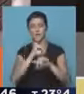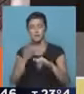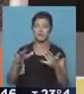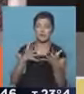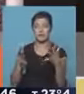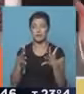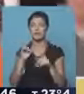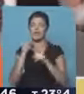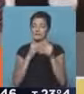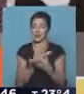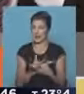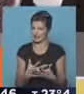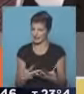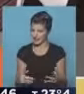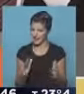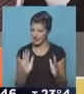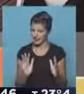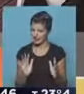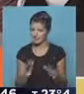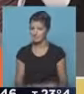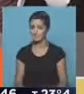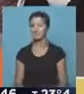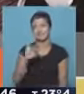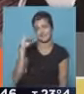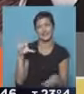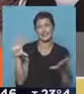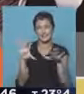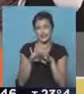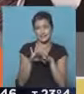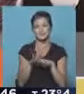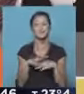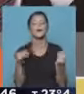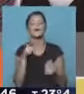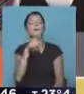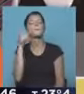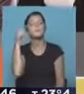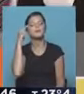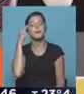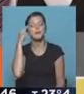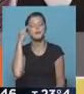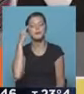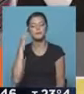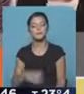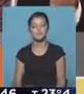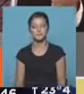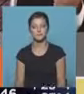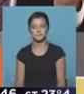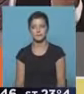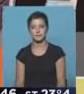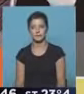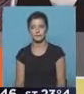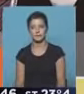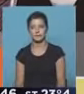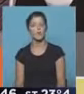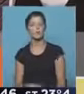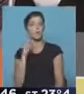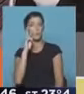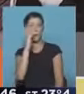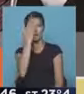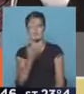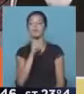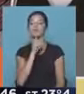cansado cómo juega cómo te parece que puede jugar este temperamento tan pulsional que uno le ve a trump que es